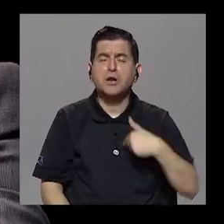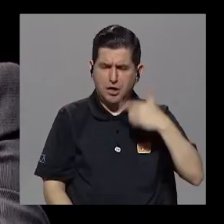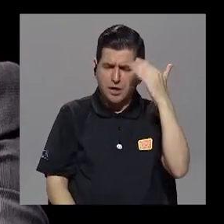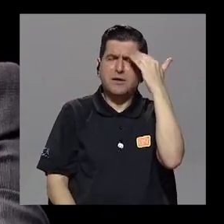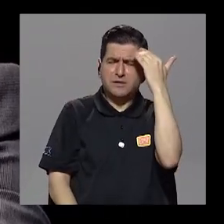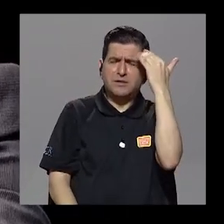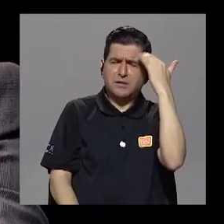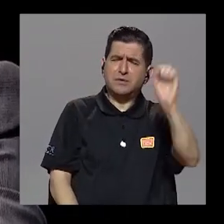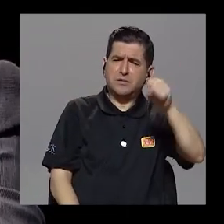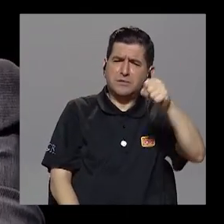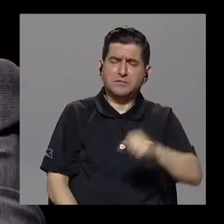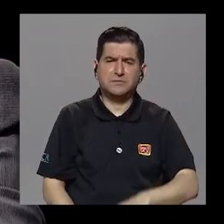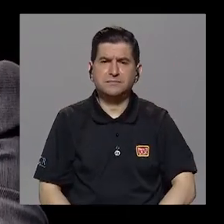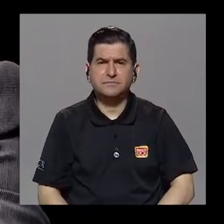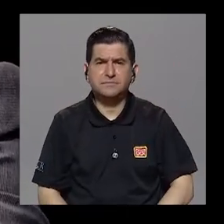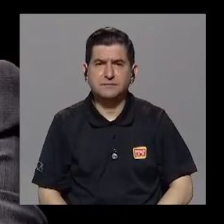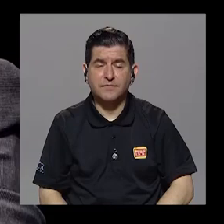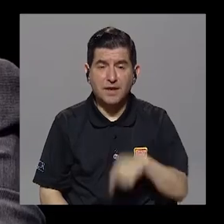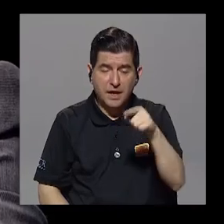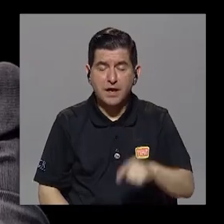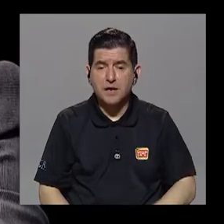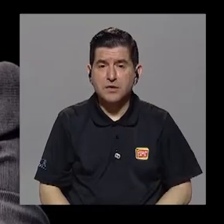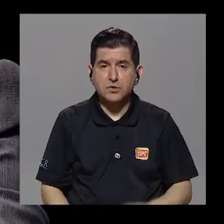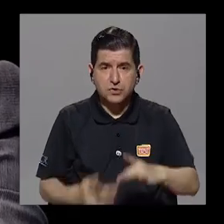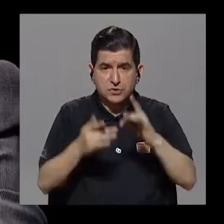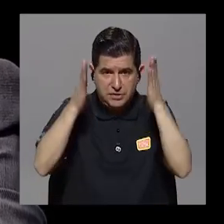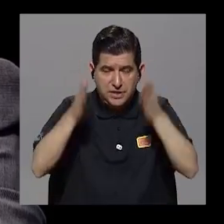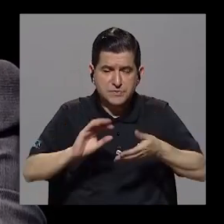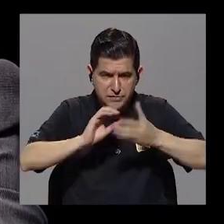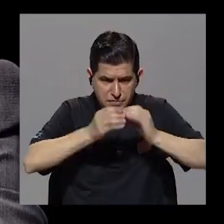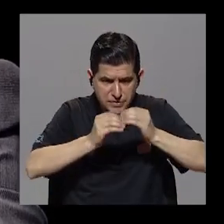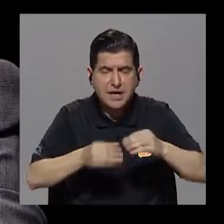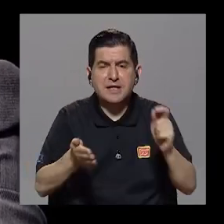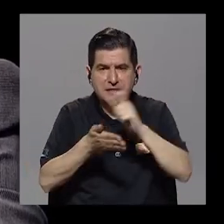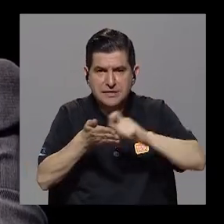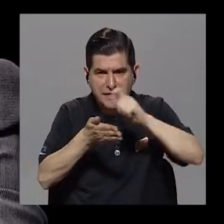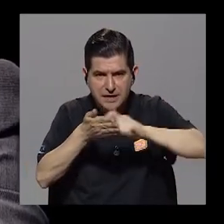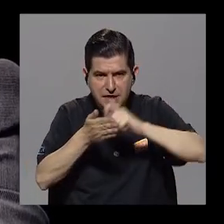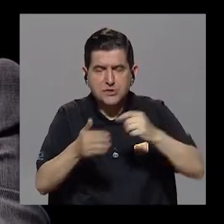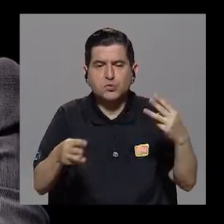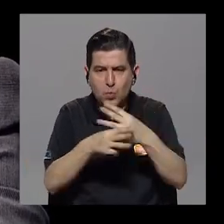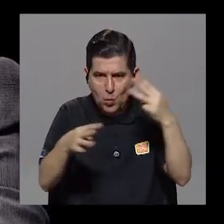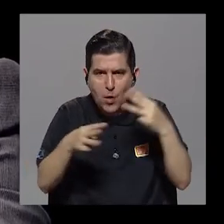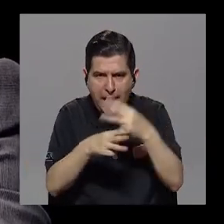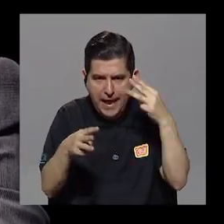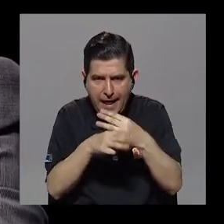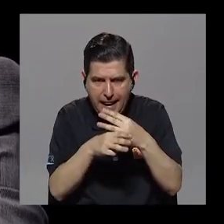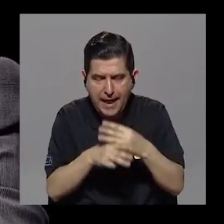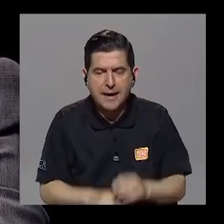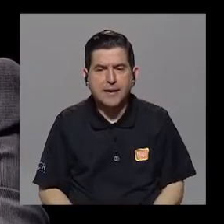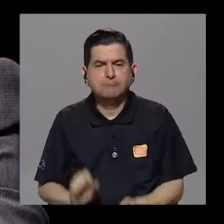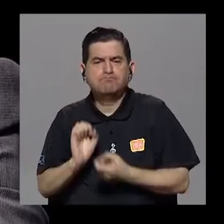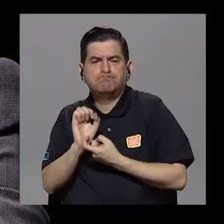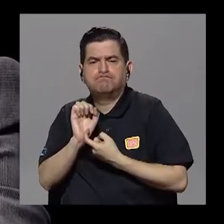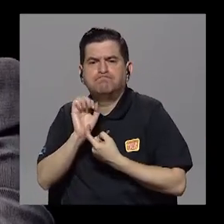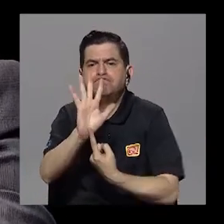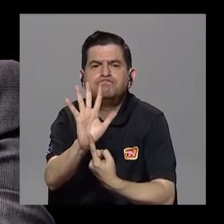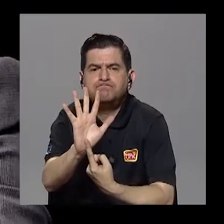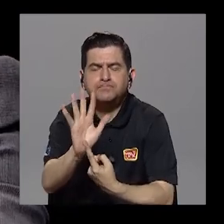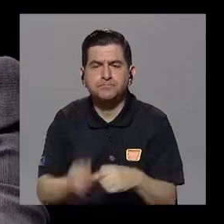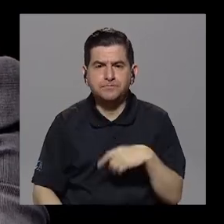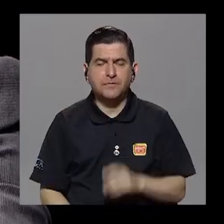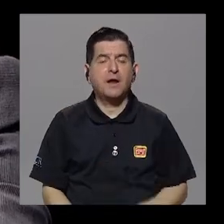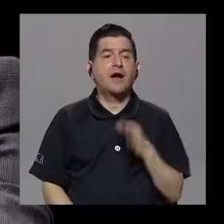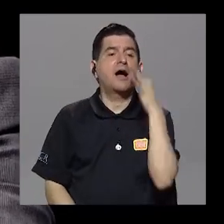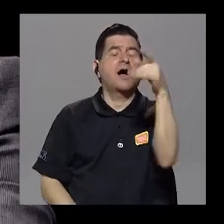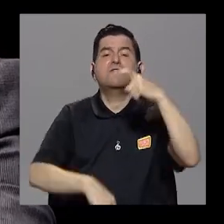conozco. Uh-huh, con actuarios de la Escuela de Matemáticas de la Universidad de Costa Rica, y se proyectó